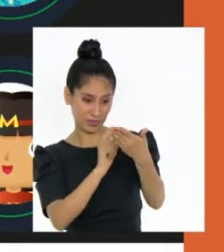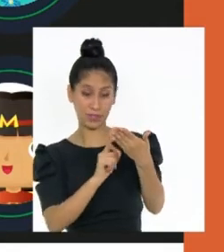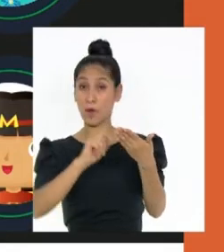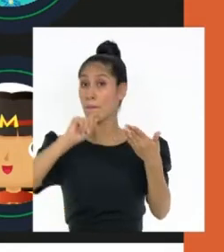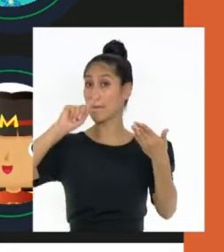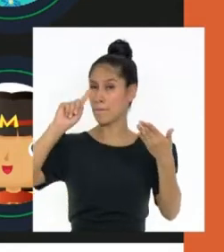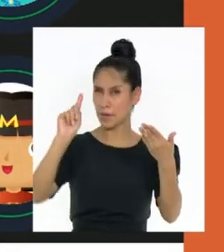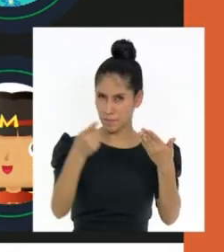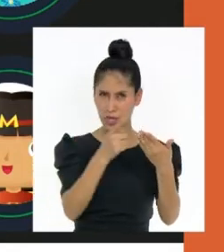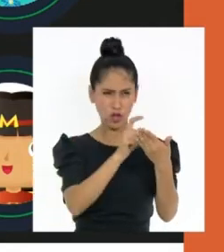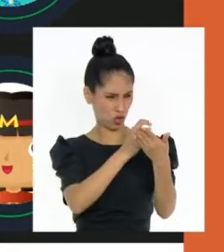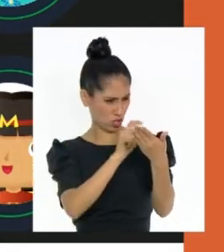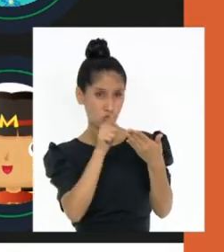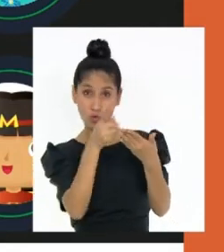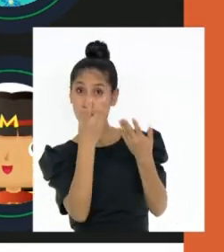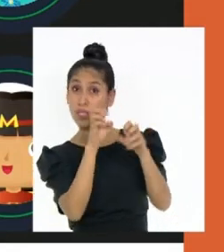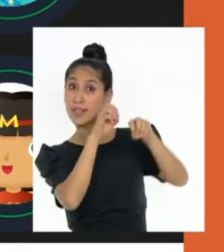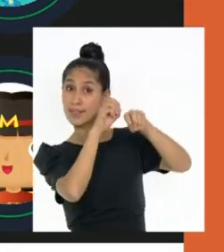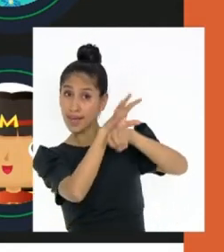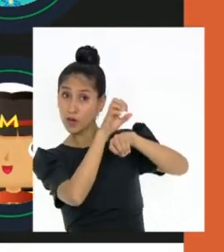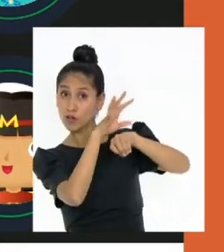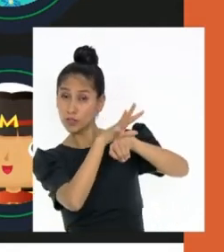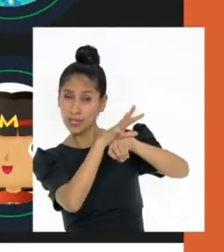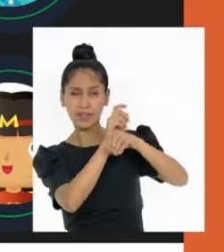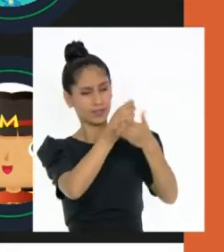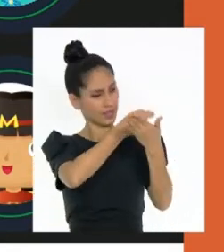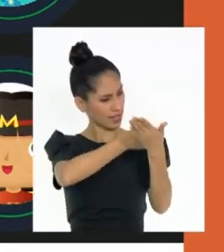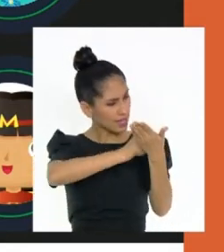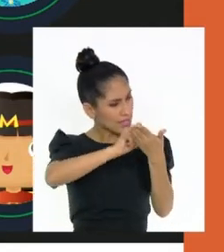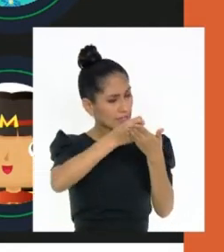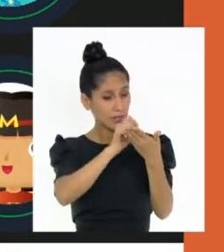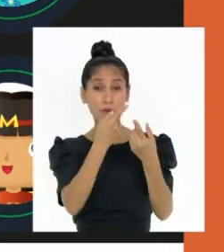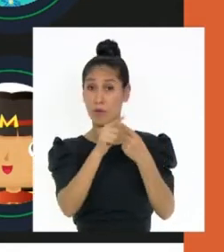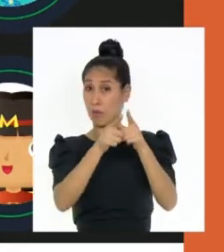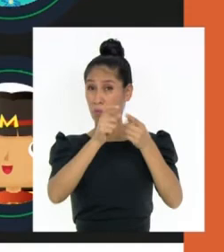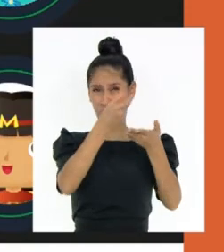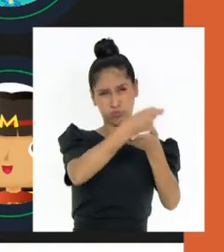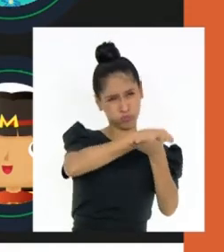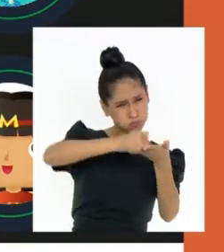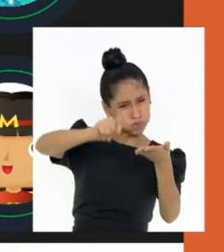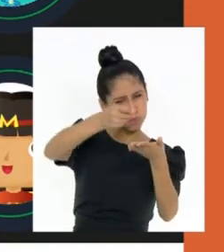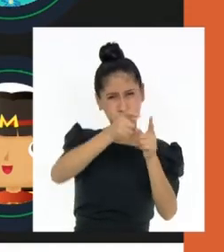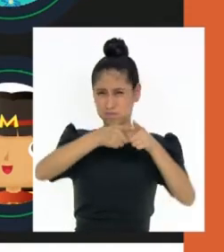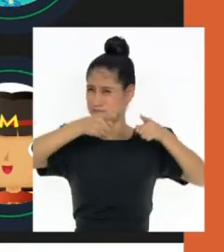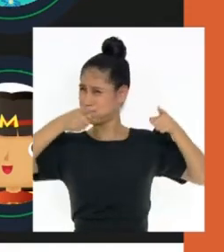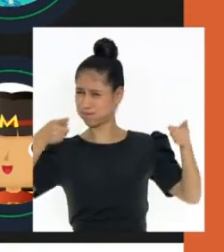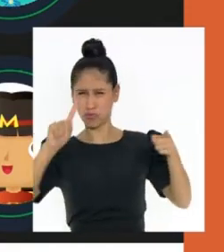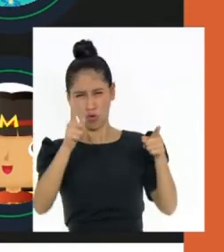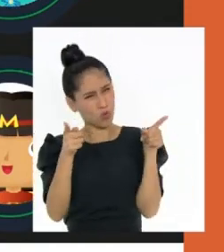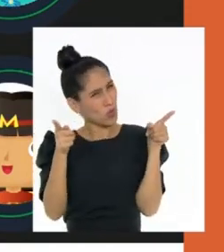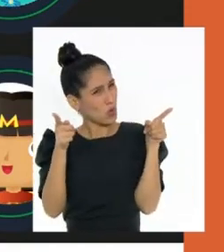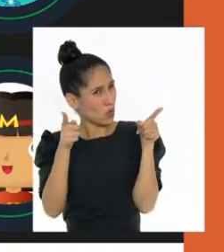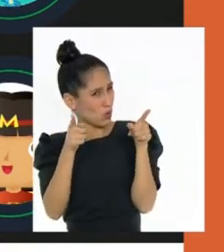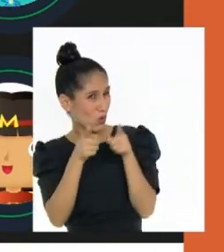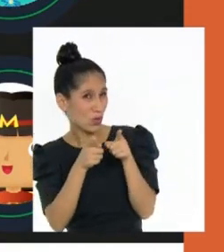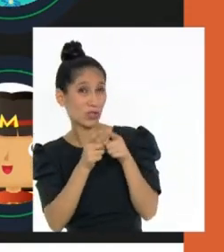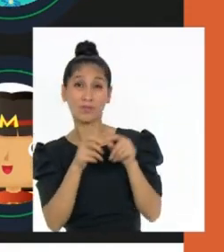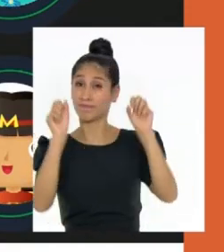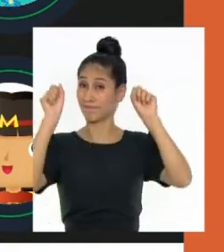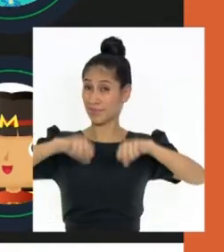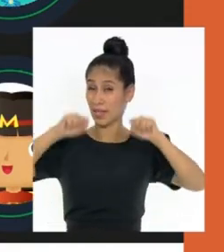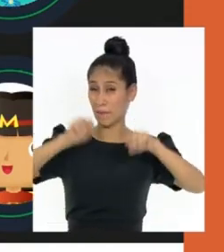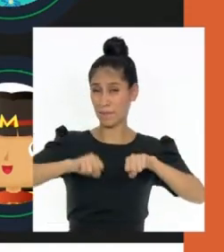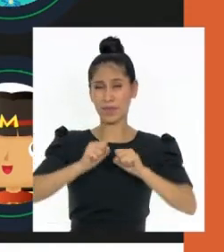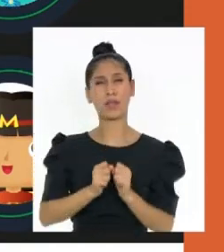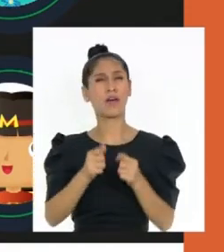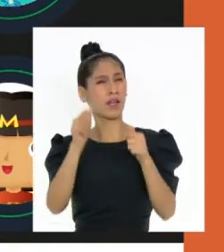explicar en pocas palabras, pero con sentido. Completo la recomendación. No es lo mismo recomendar. Evita